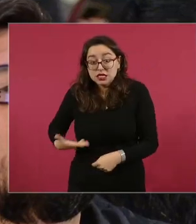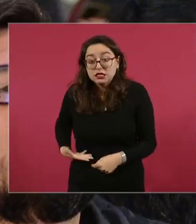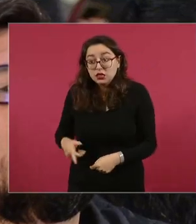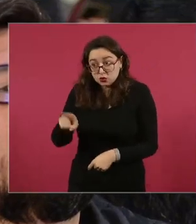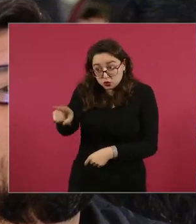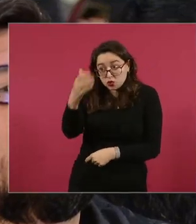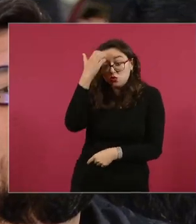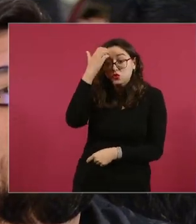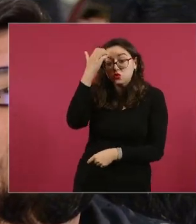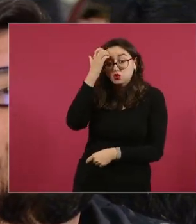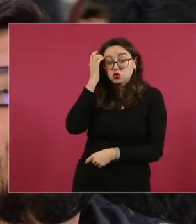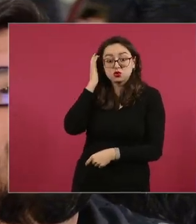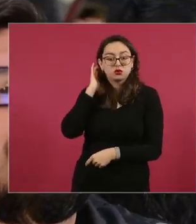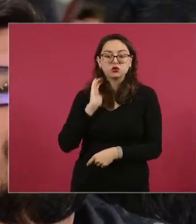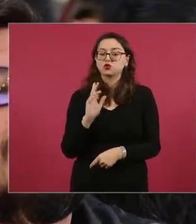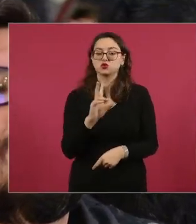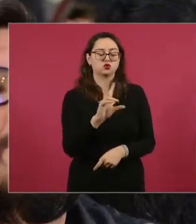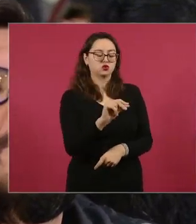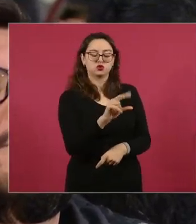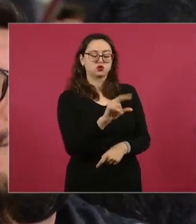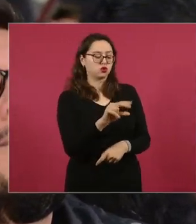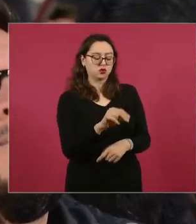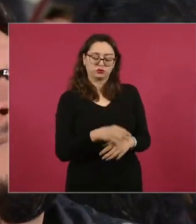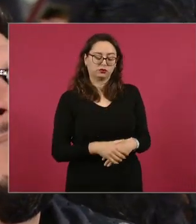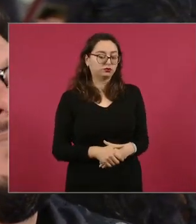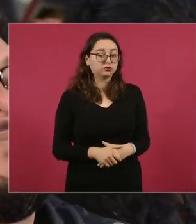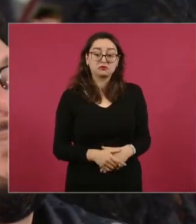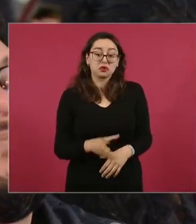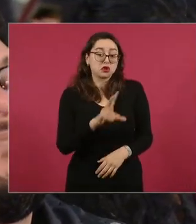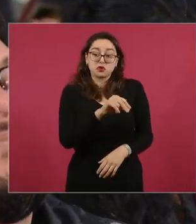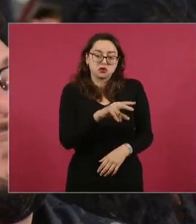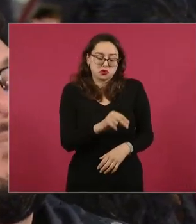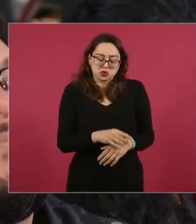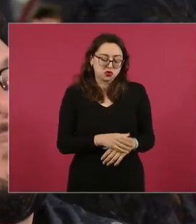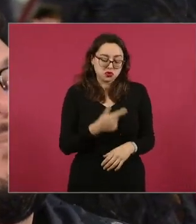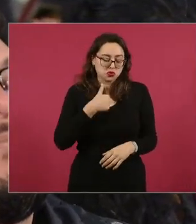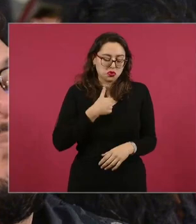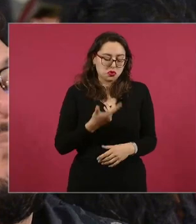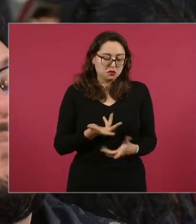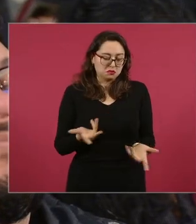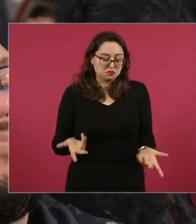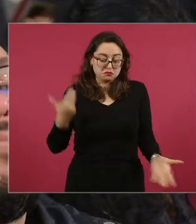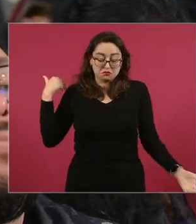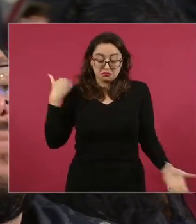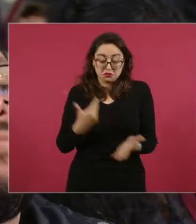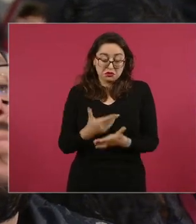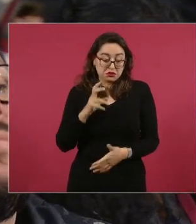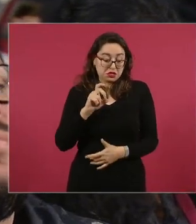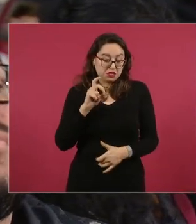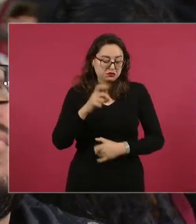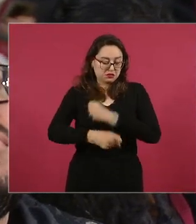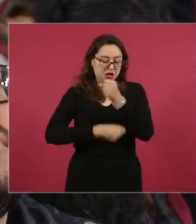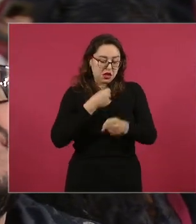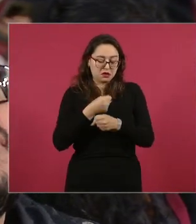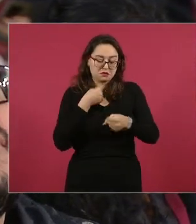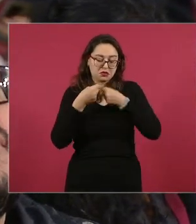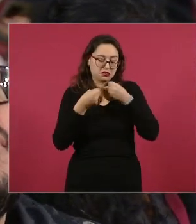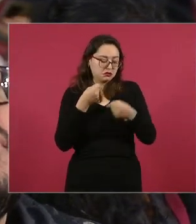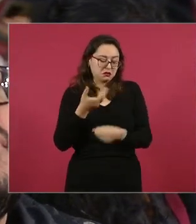presidente? No, yo no vi a los que a mí me tocó cuando yo 30 años de ser reportera,